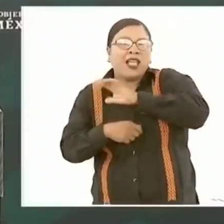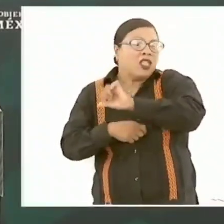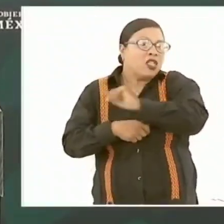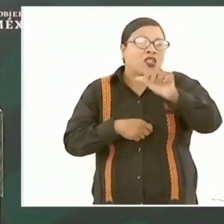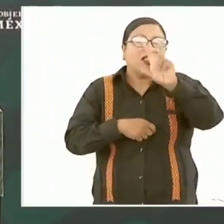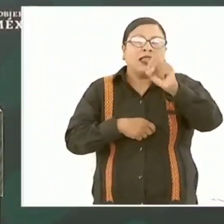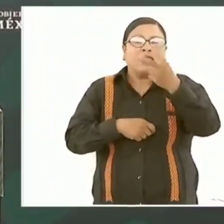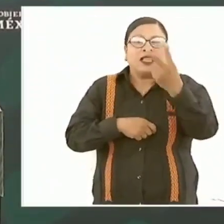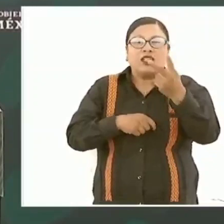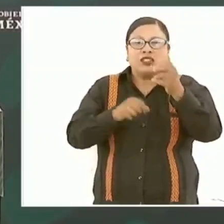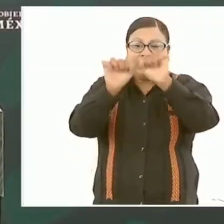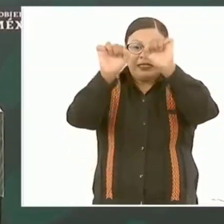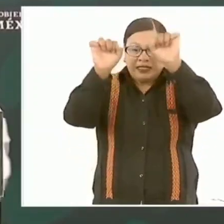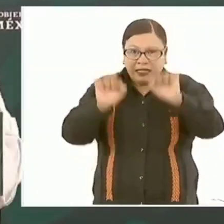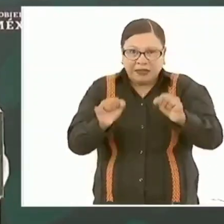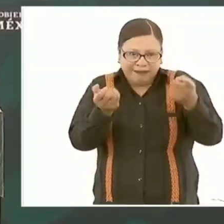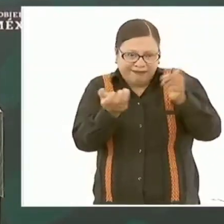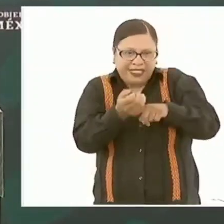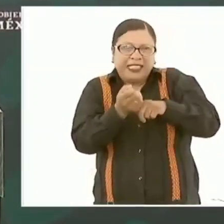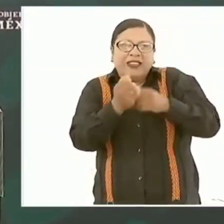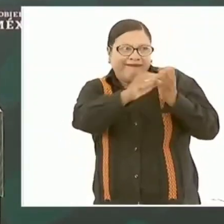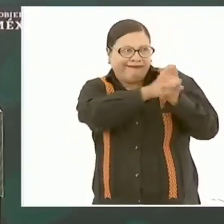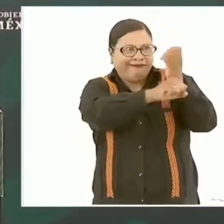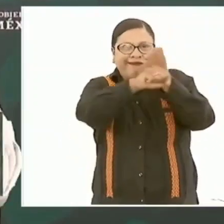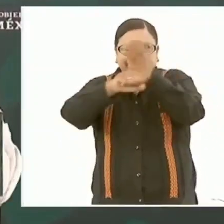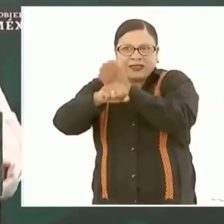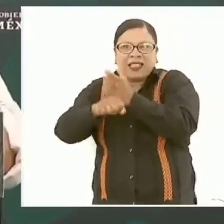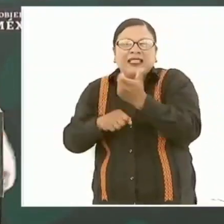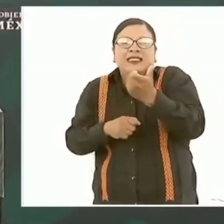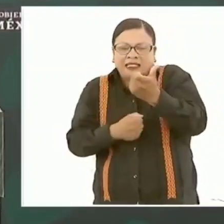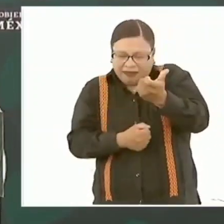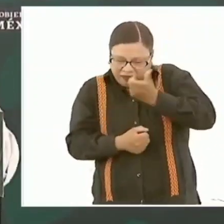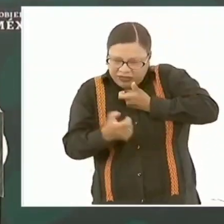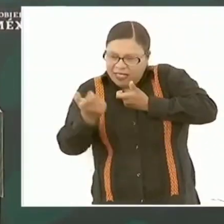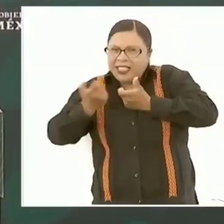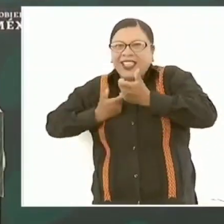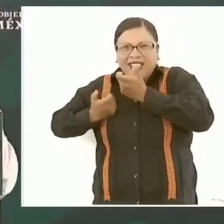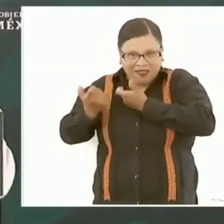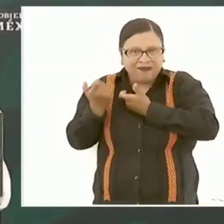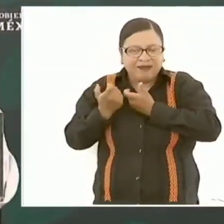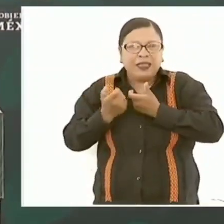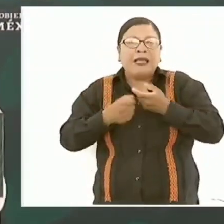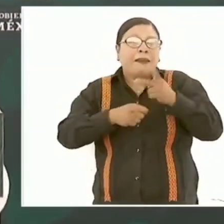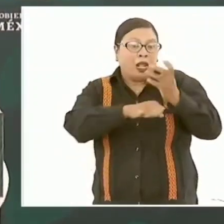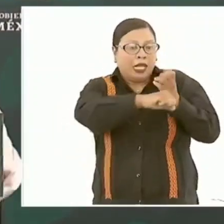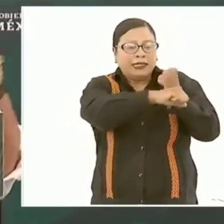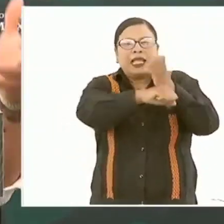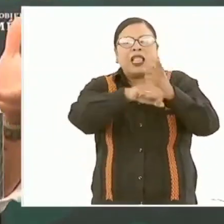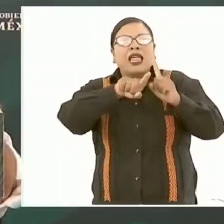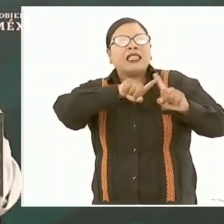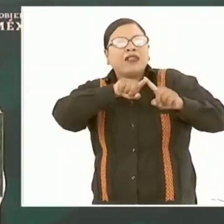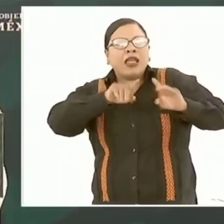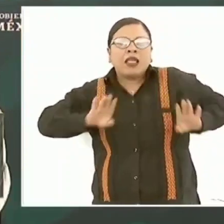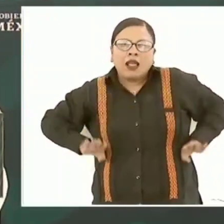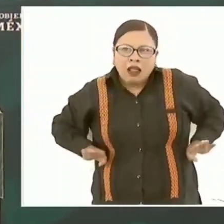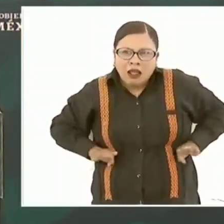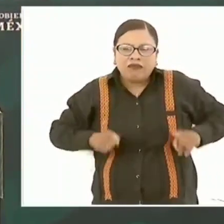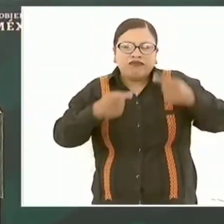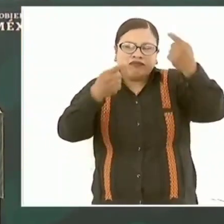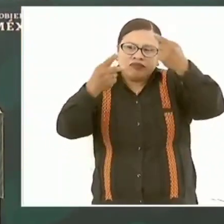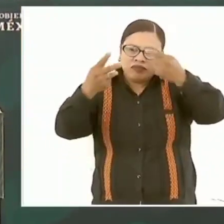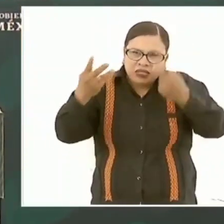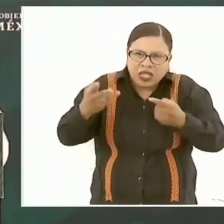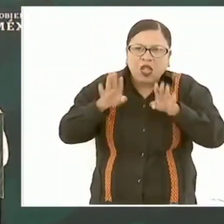32 sistemas en los estados. Daba dinero, pero cada estado tenía diferentes formas, diferentes lineamientos,